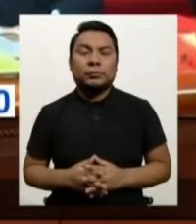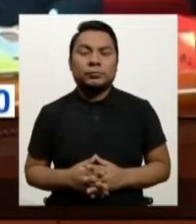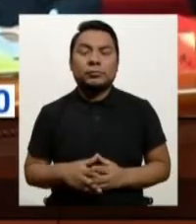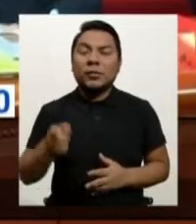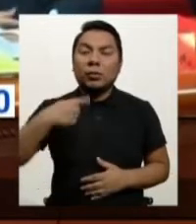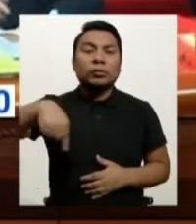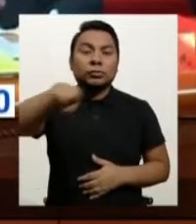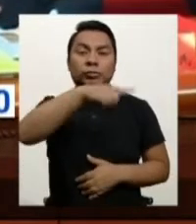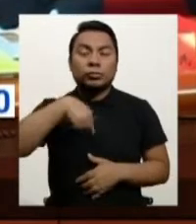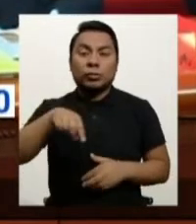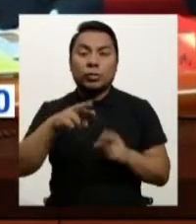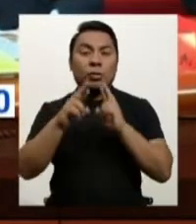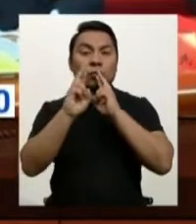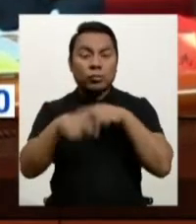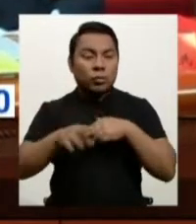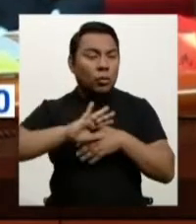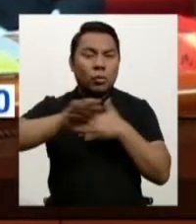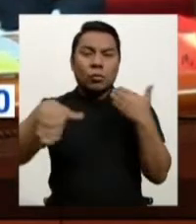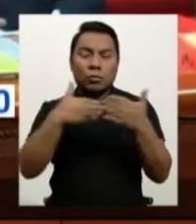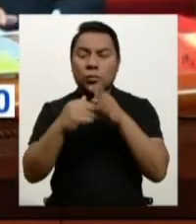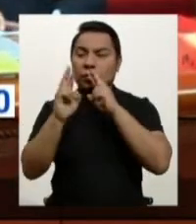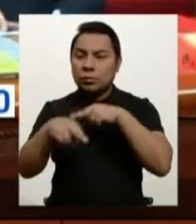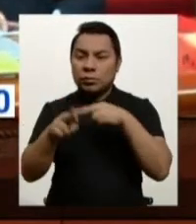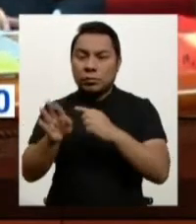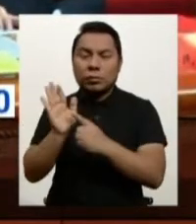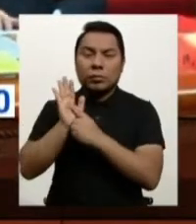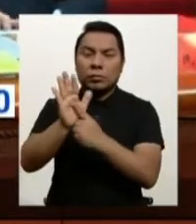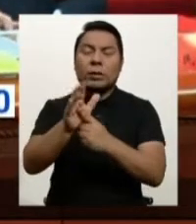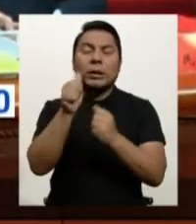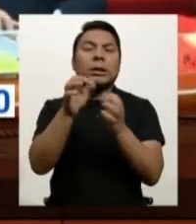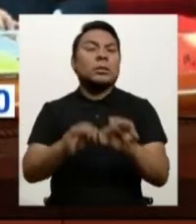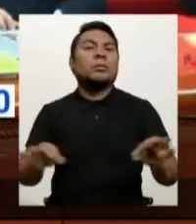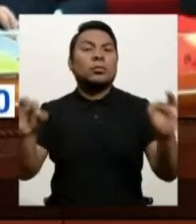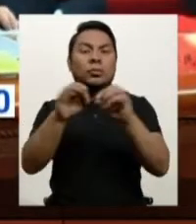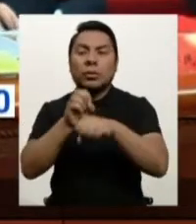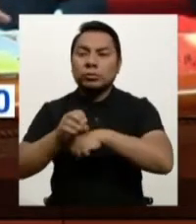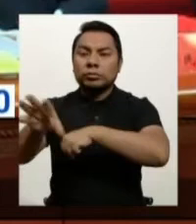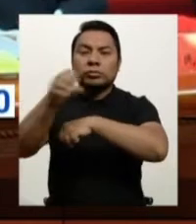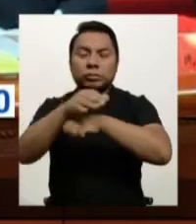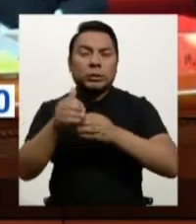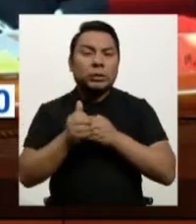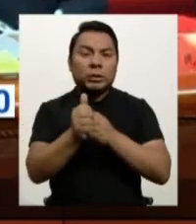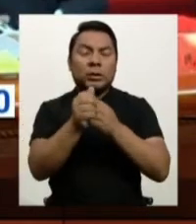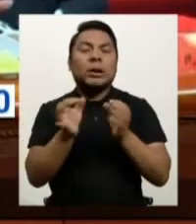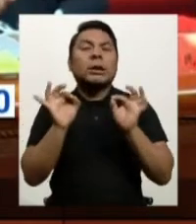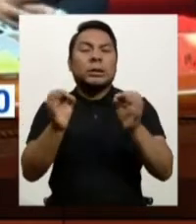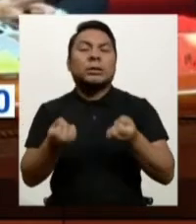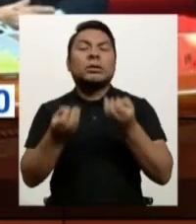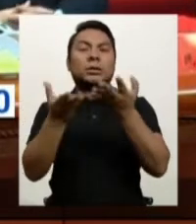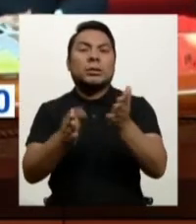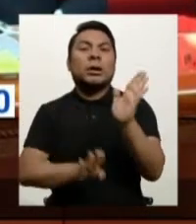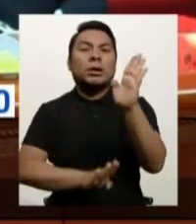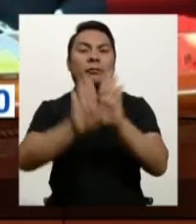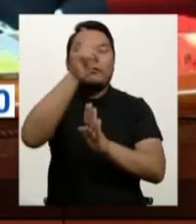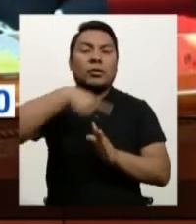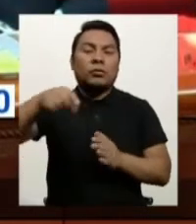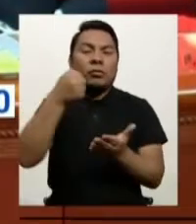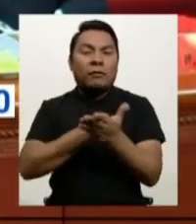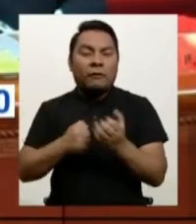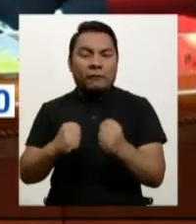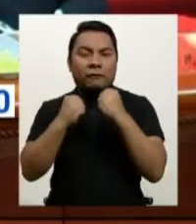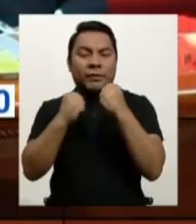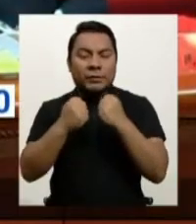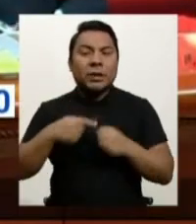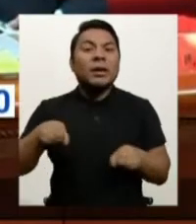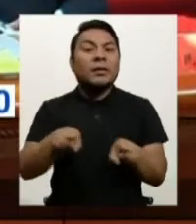Todos los resultados que ha alcanzado desempeñarán un papel vital en orientar y garantizar el éxito en nuestros principales esfuerzos,